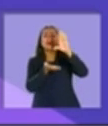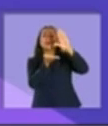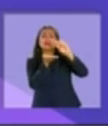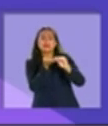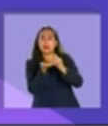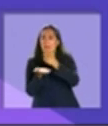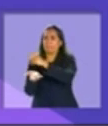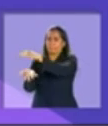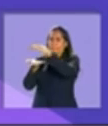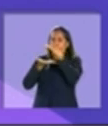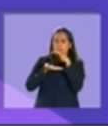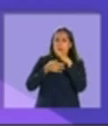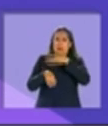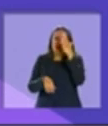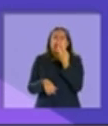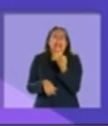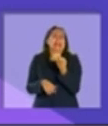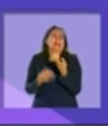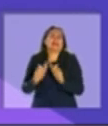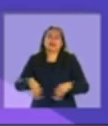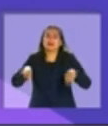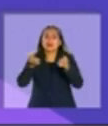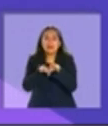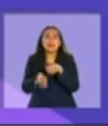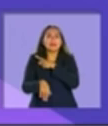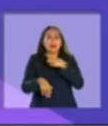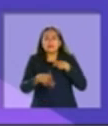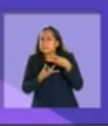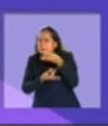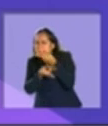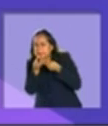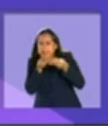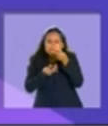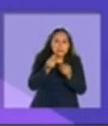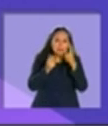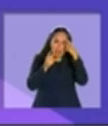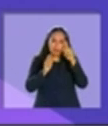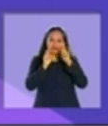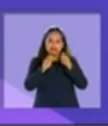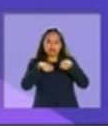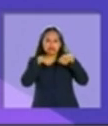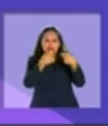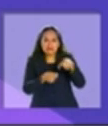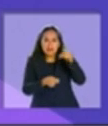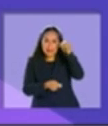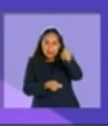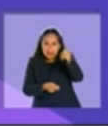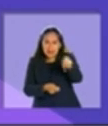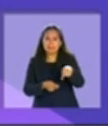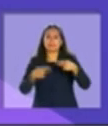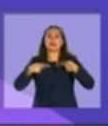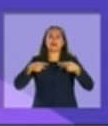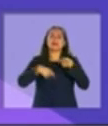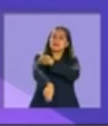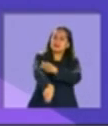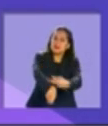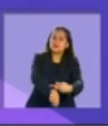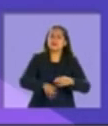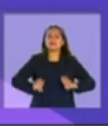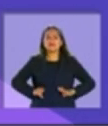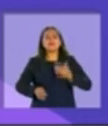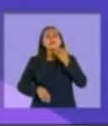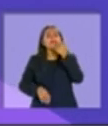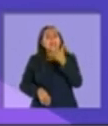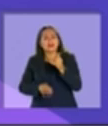estar Margarita Zavala. Y no, hombre, fue igual sí, de largo, exacto. Porque era hablar y hablar. Yo volví a ver hoy en la mañana el debate, dije, a lo mejor